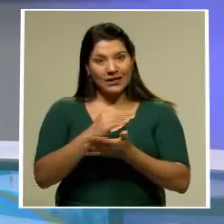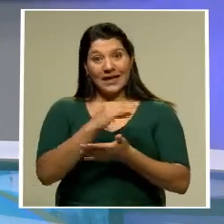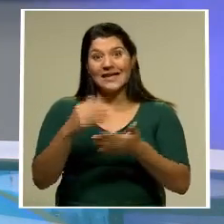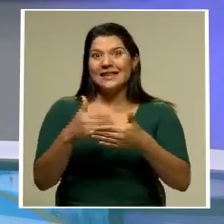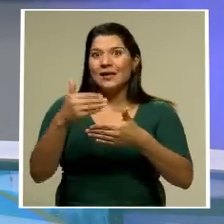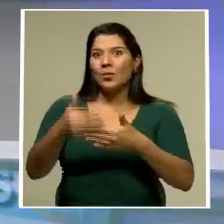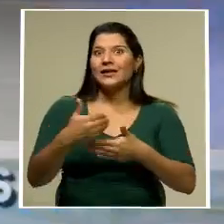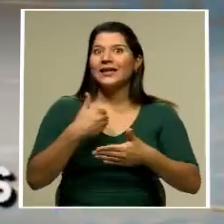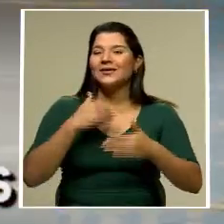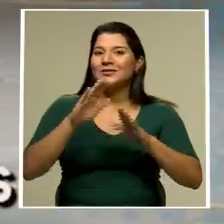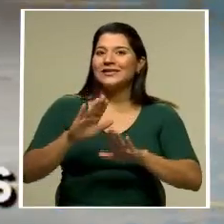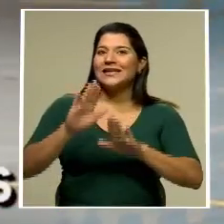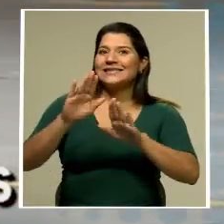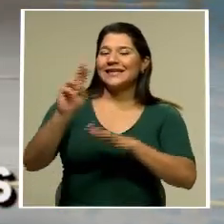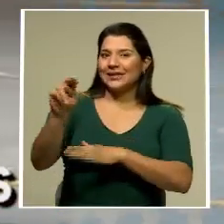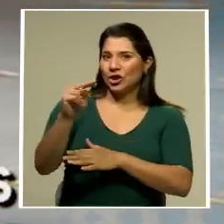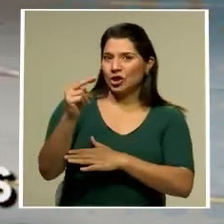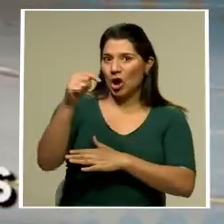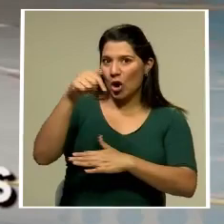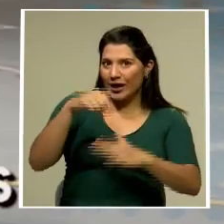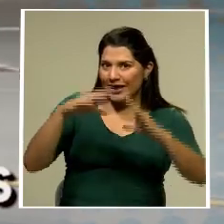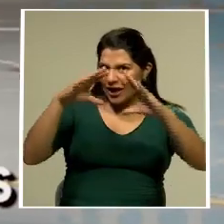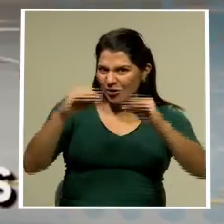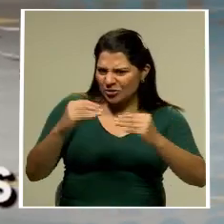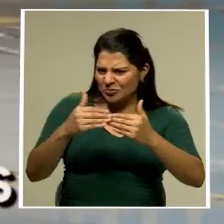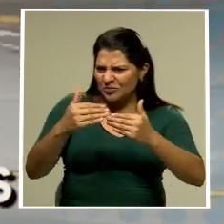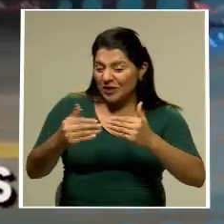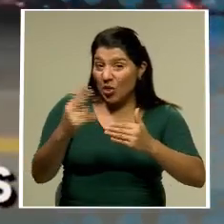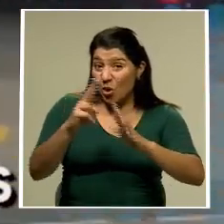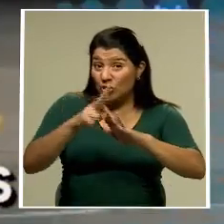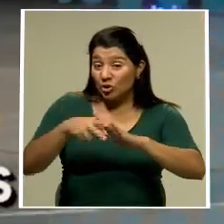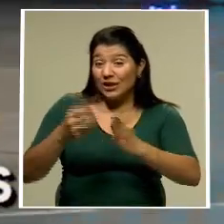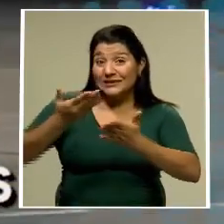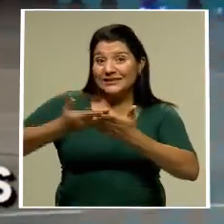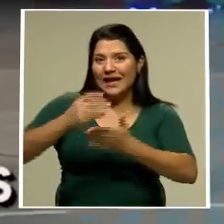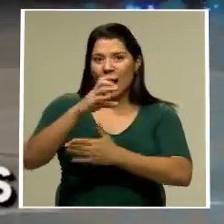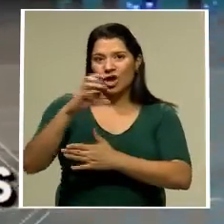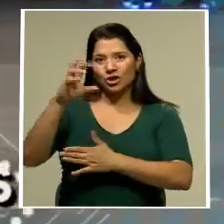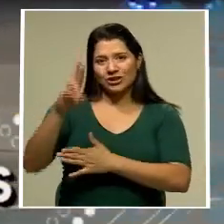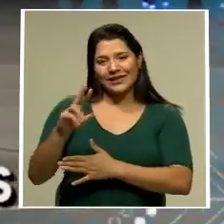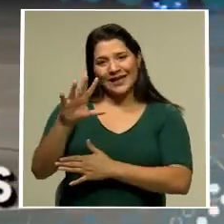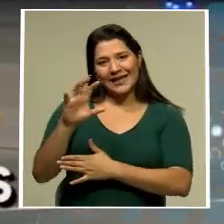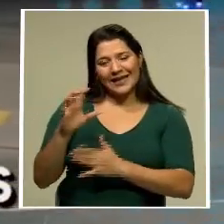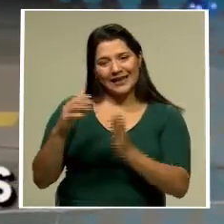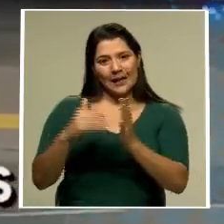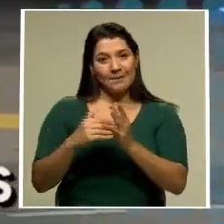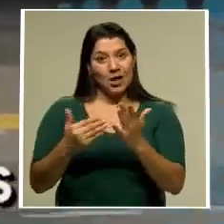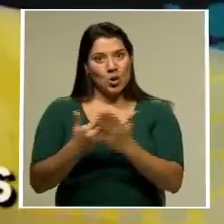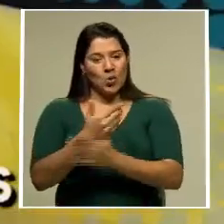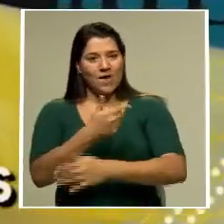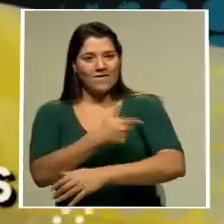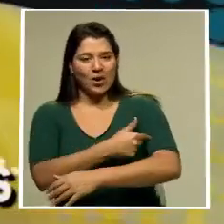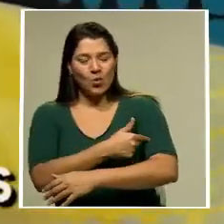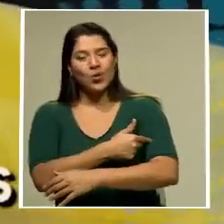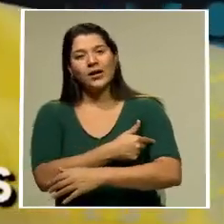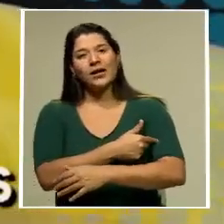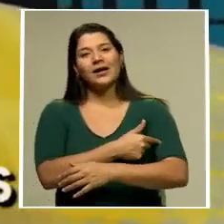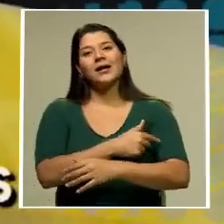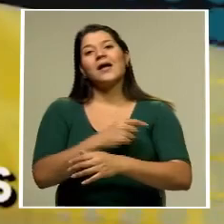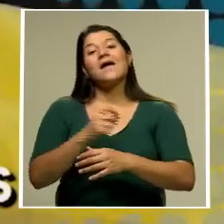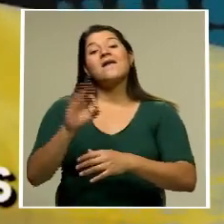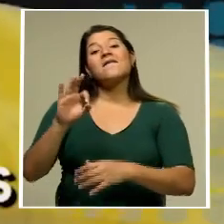una excelente noticia. Esta noche, en un par de horas, llegan al país 500.000 nuevas dosis de la